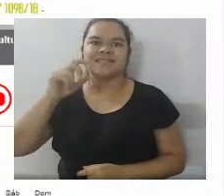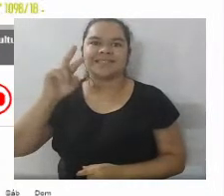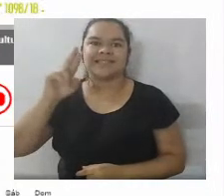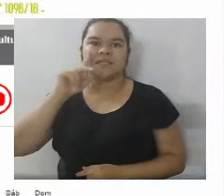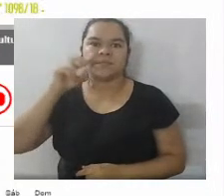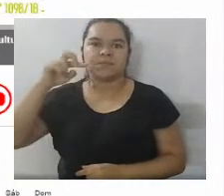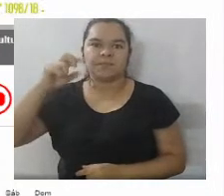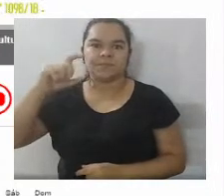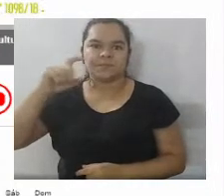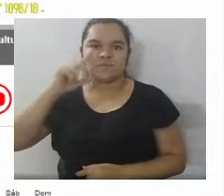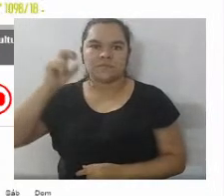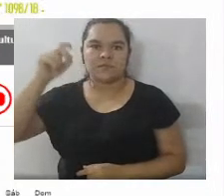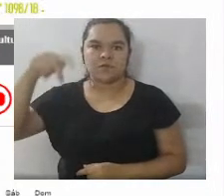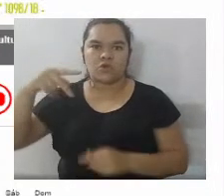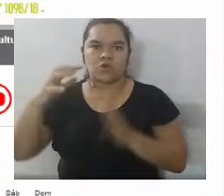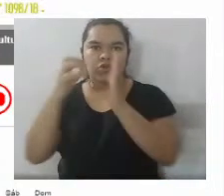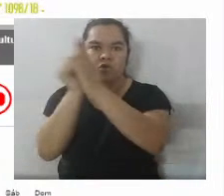acá.